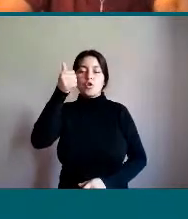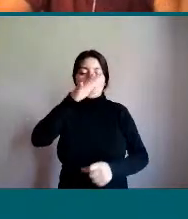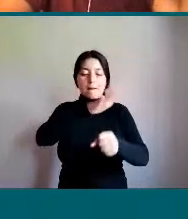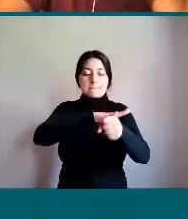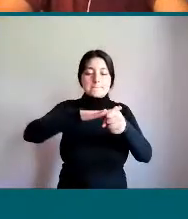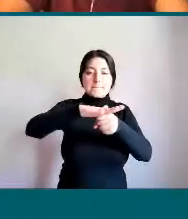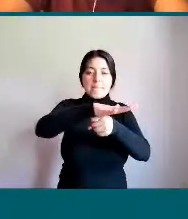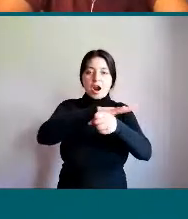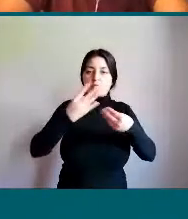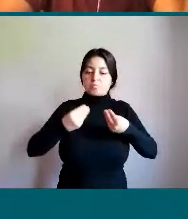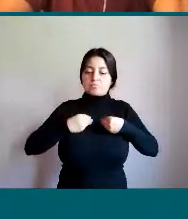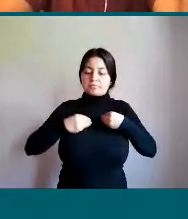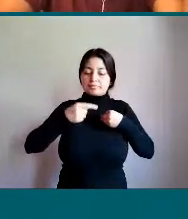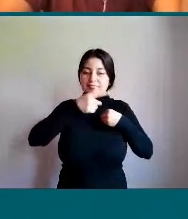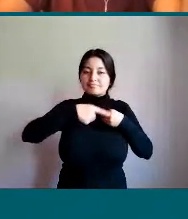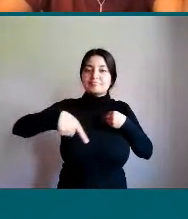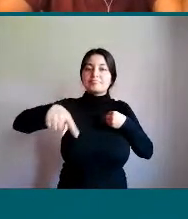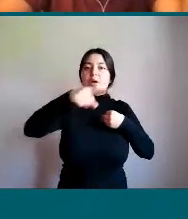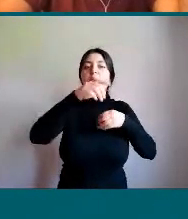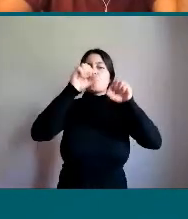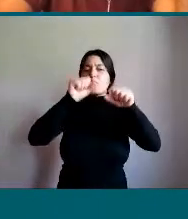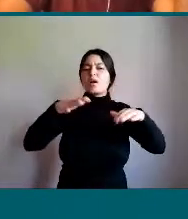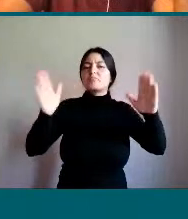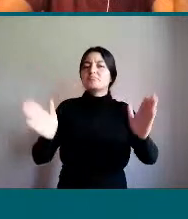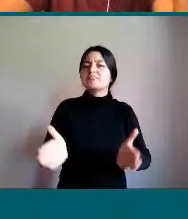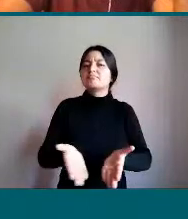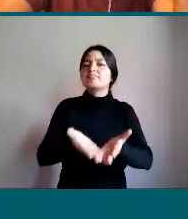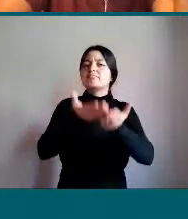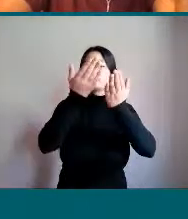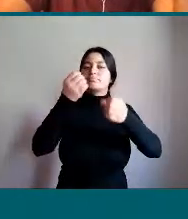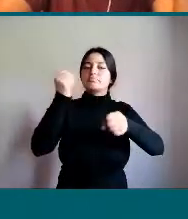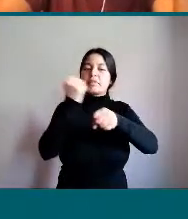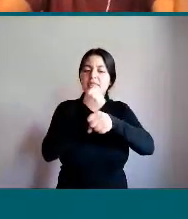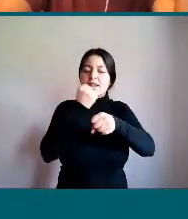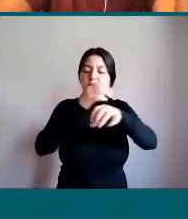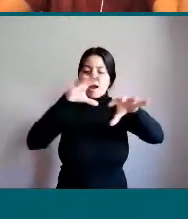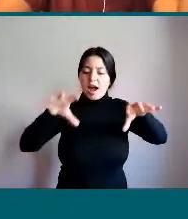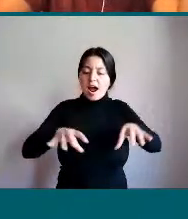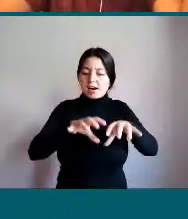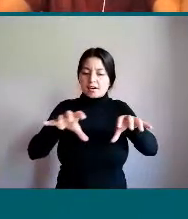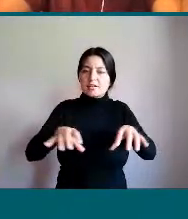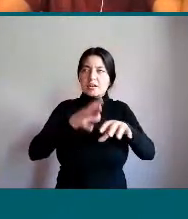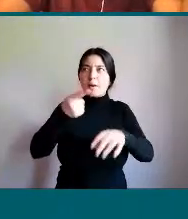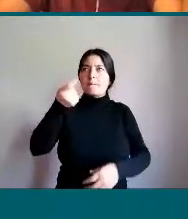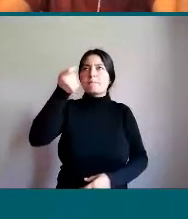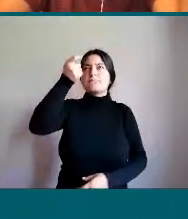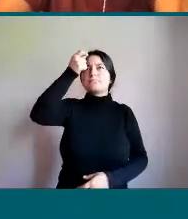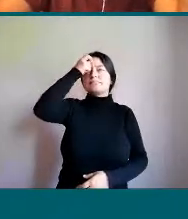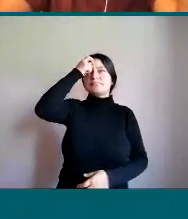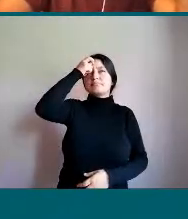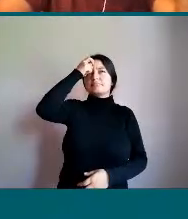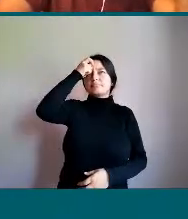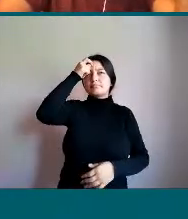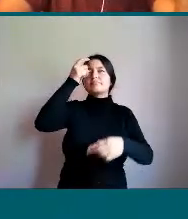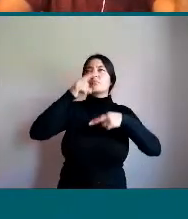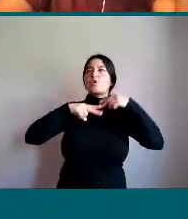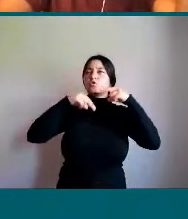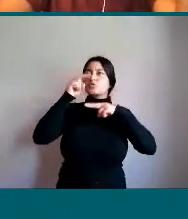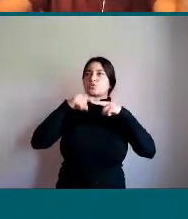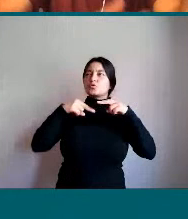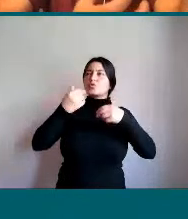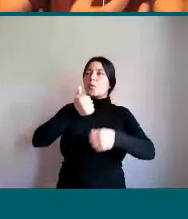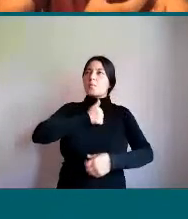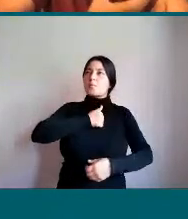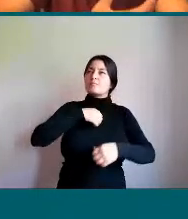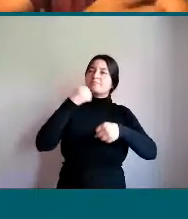vivimos puedan trabajar y seguir mejorando sus actitudes frente a la memoria y no la pierdan y la puedan incentivar. ¿De